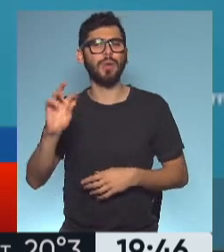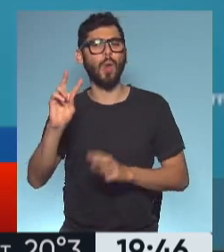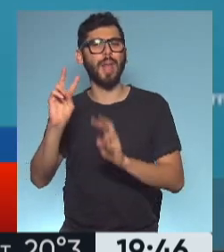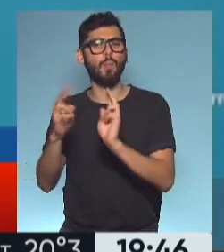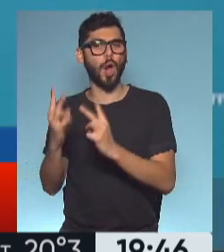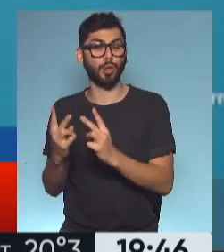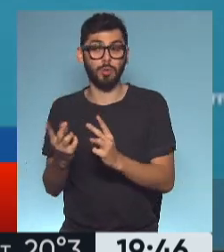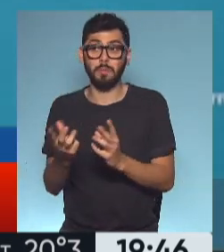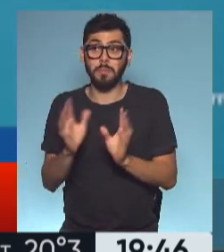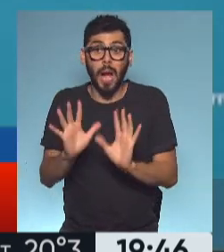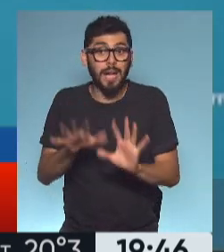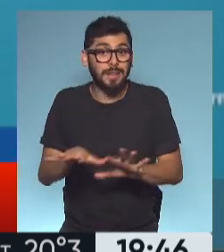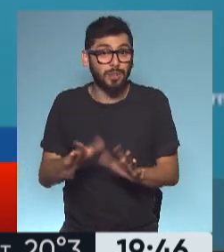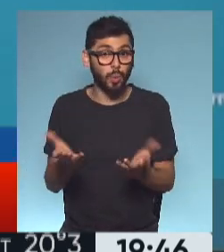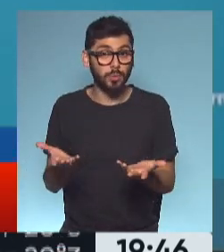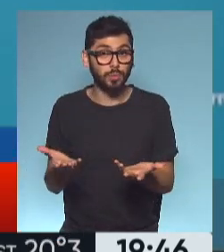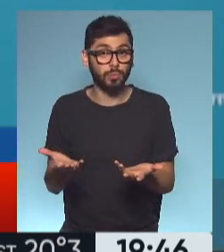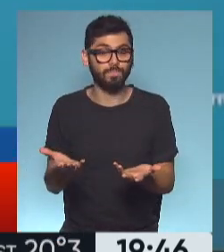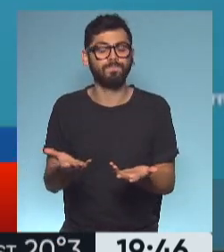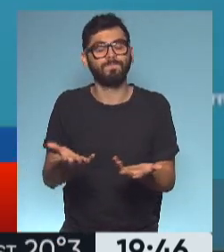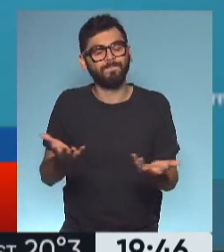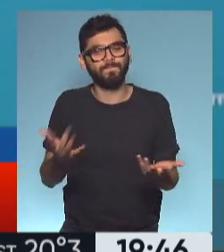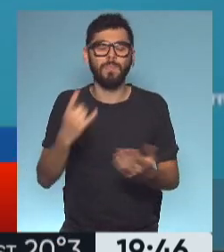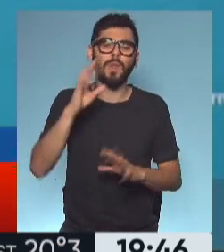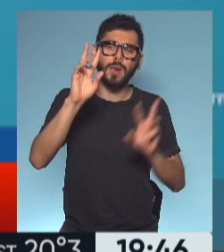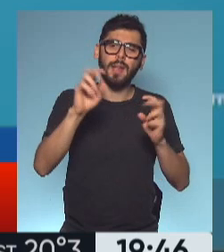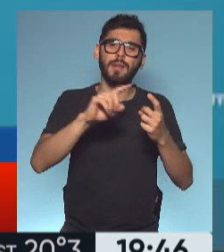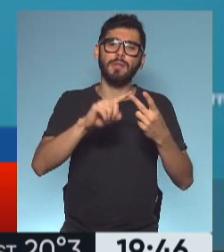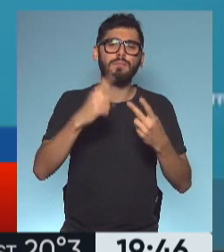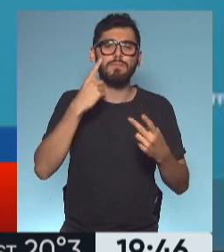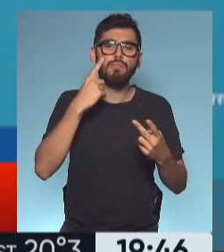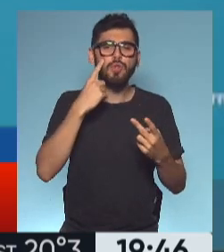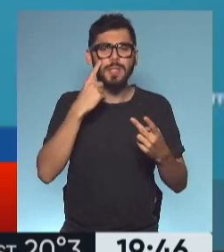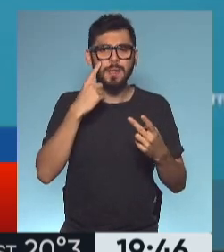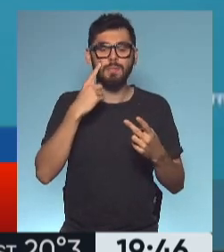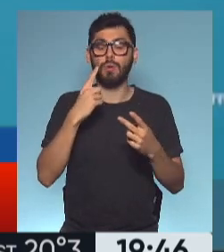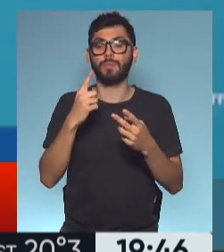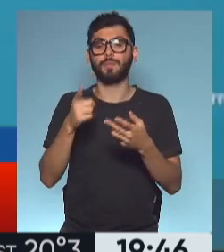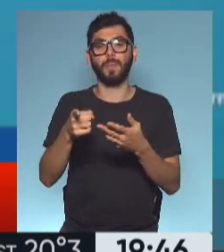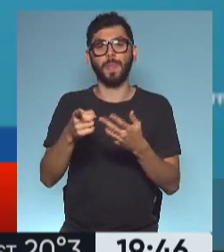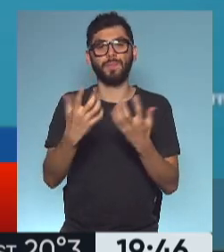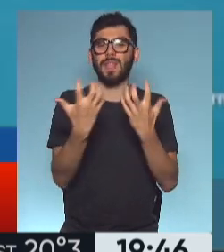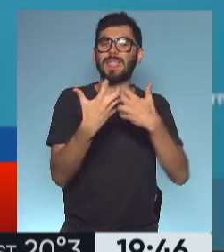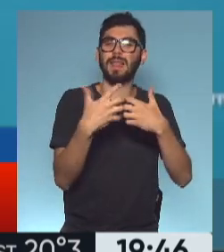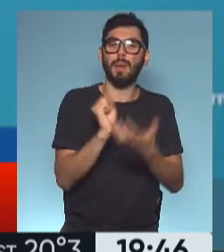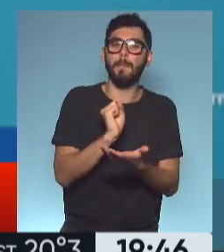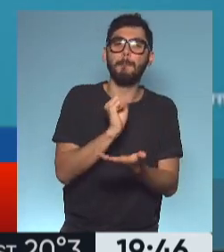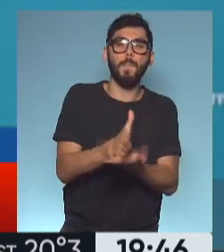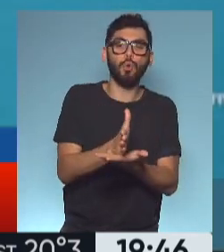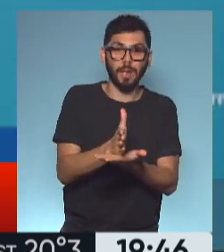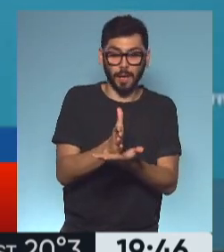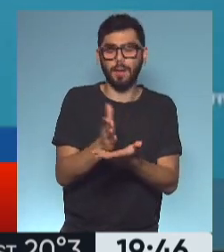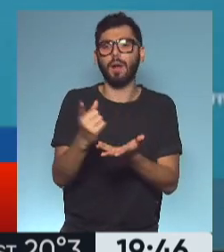Esta es la situación que tenemos. En cuanto a los municipios, han adherido al sistema de